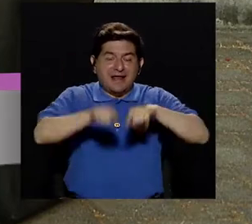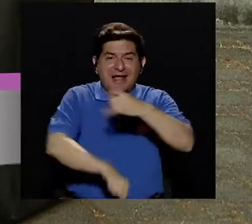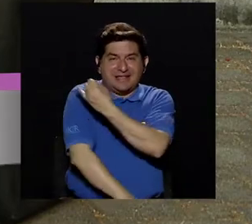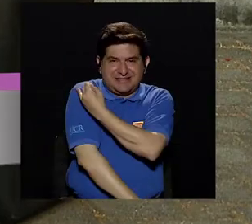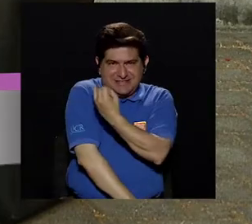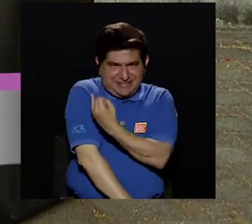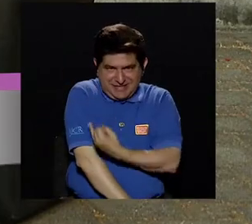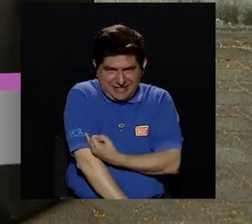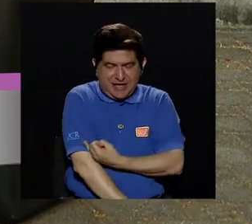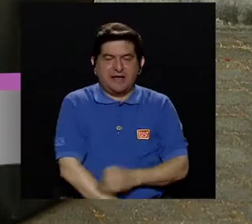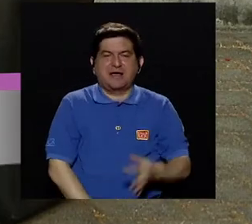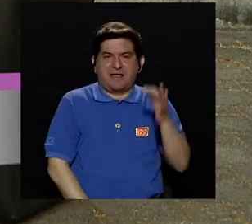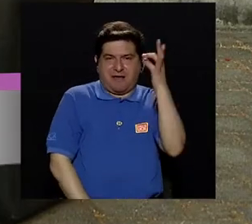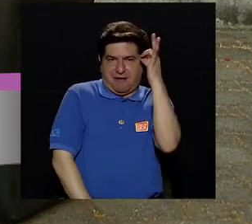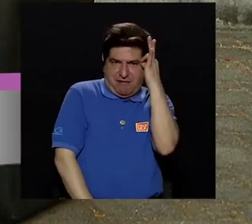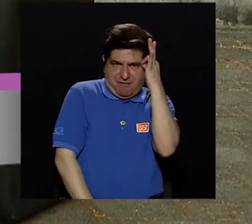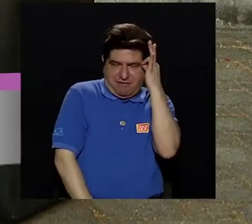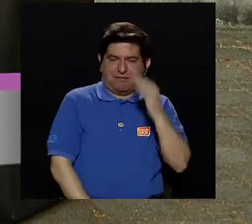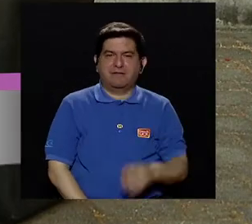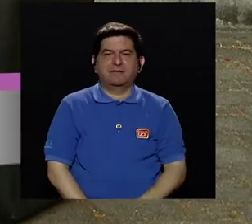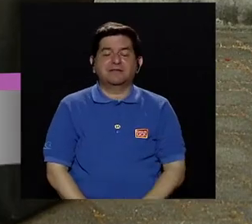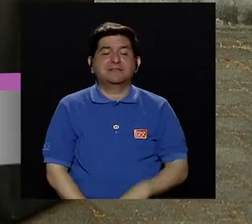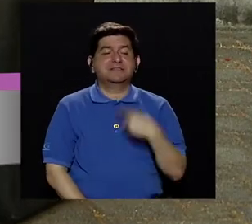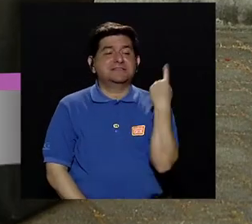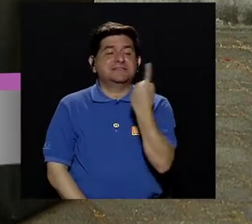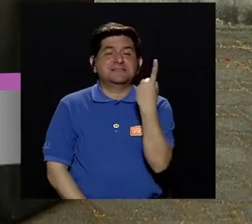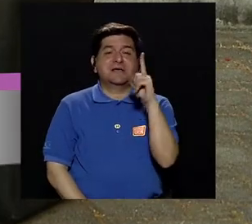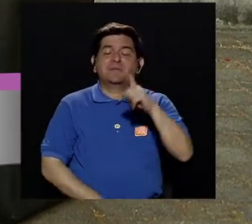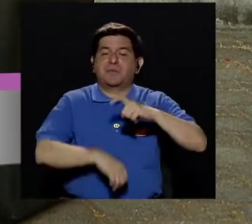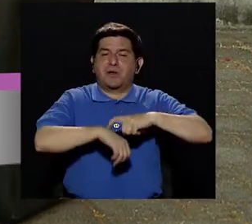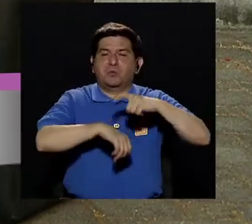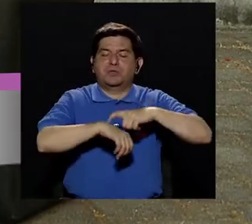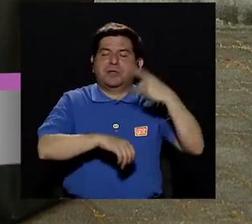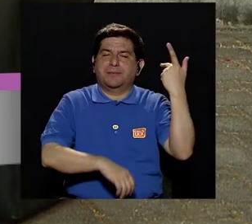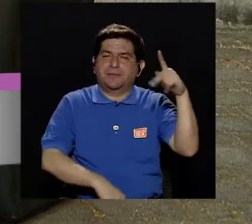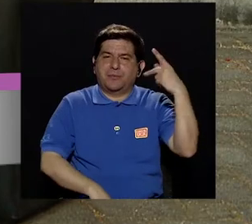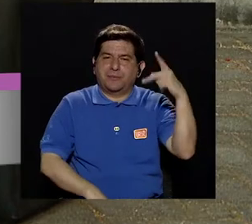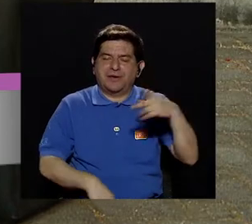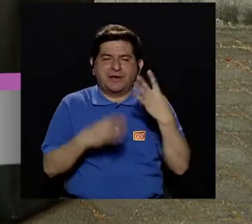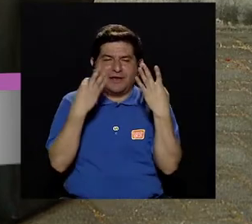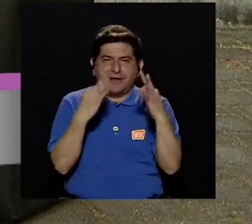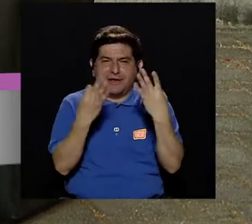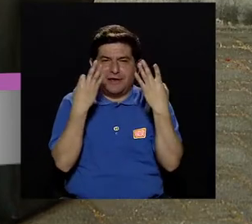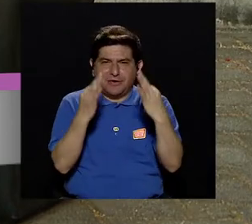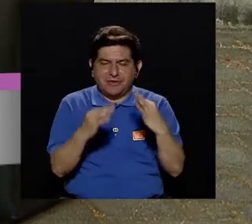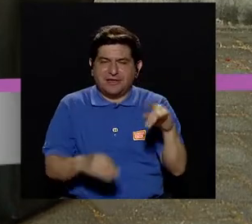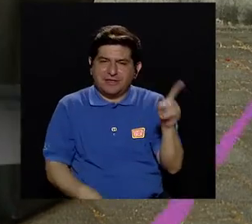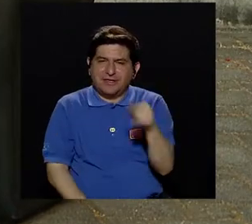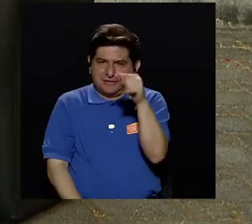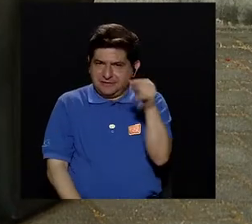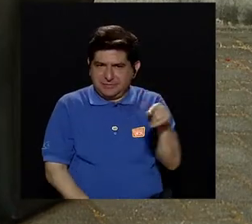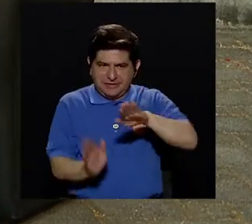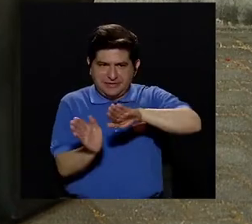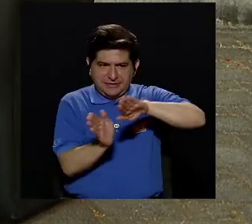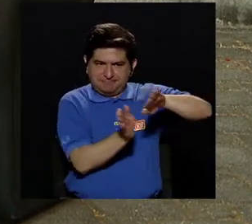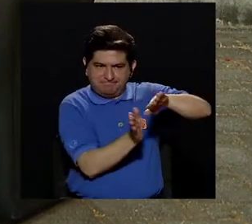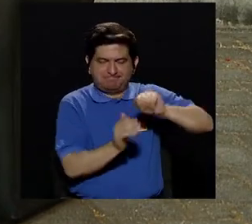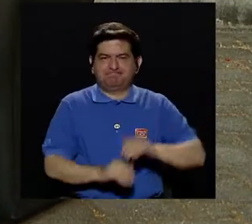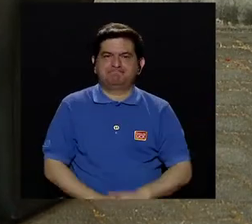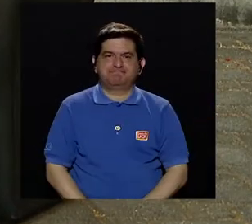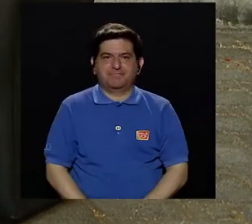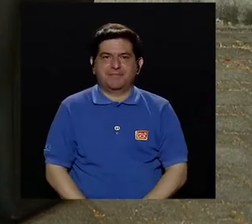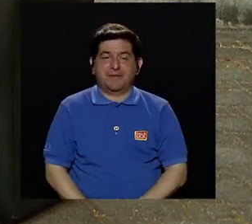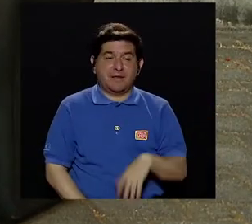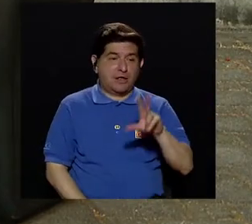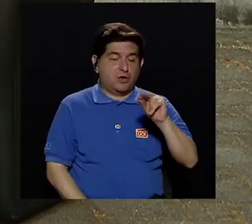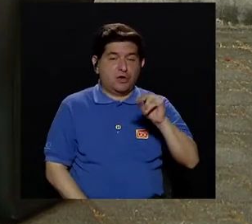como tatuajes o aretes o piercings, siempre hay un periodo de riesgo que tratamos de eliminar en lo que se refiere